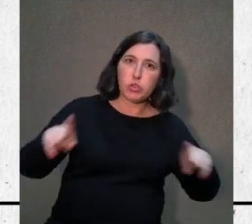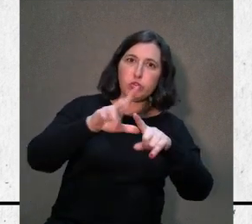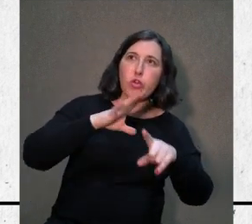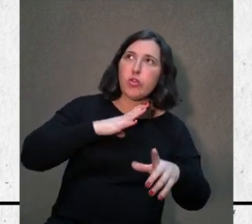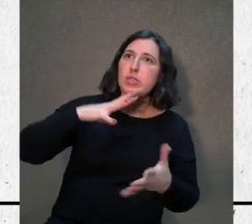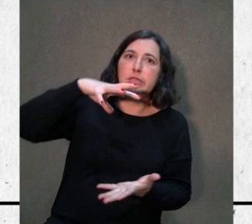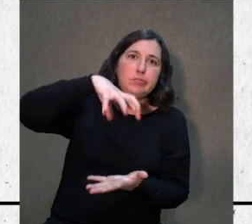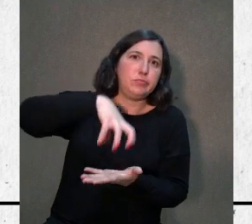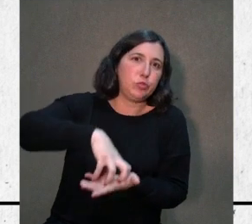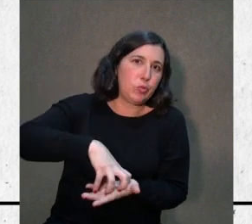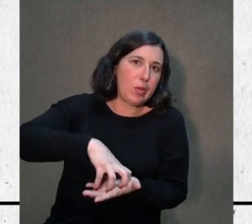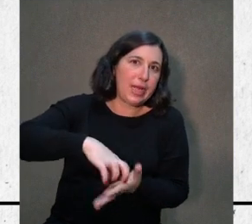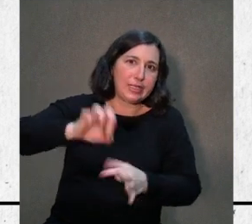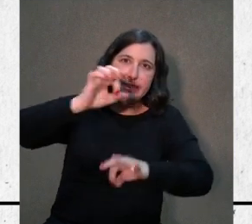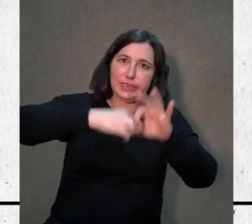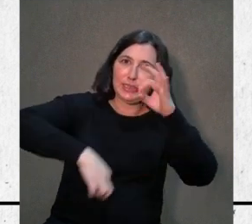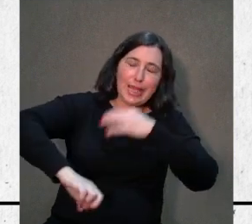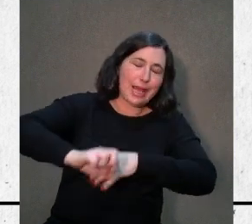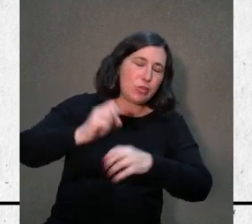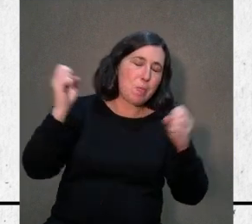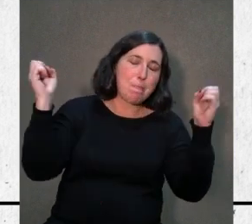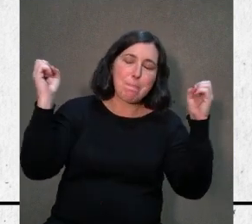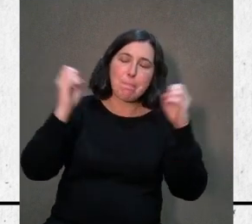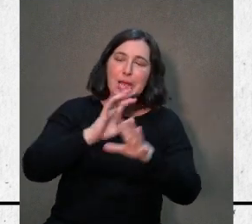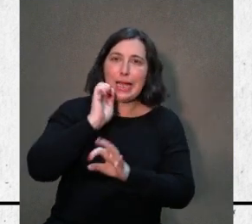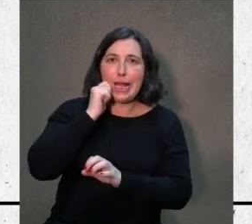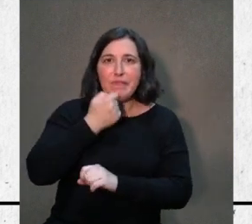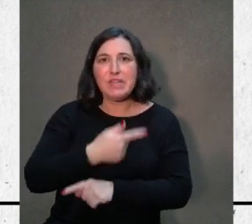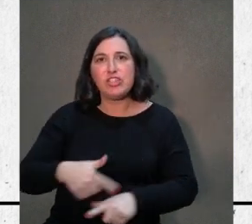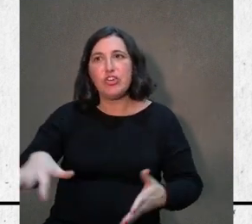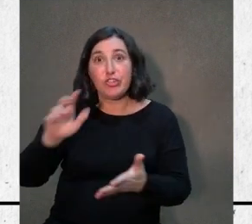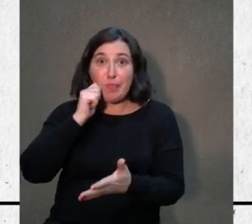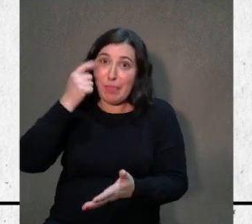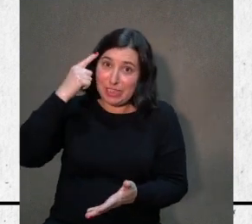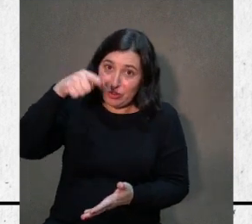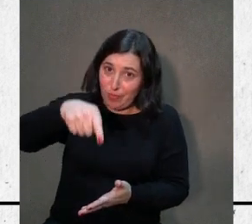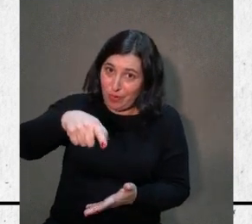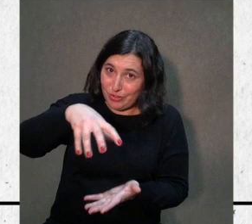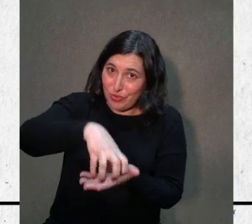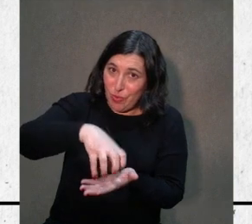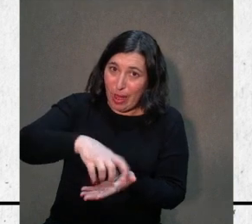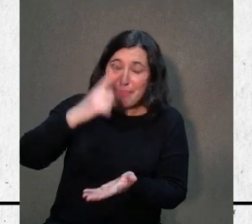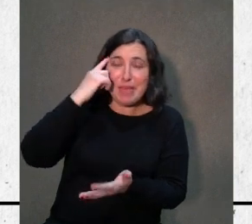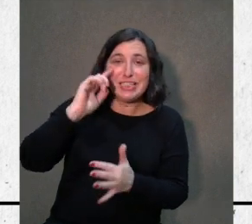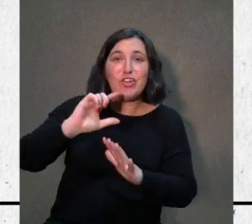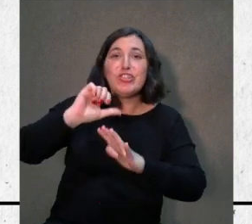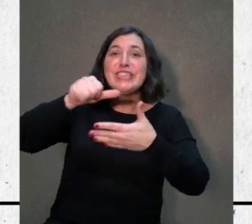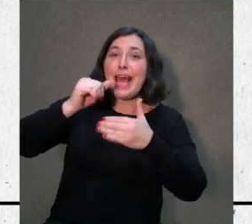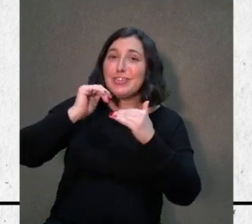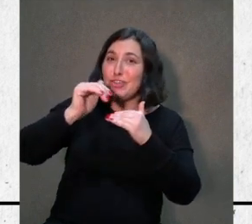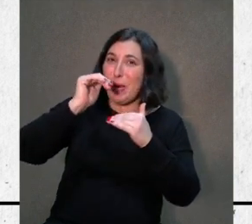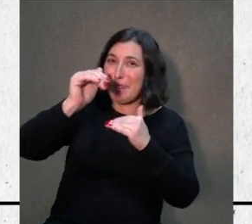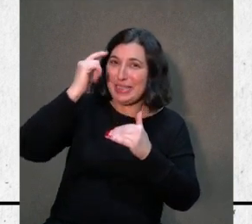con una infraestructura, que es el teatro, el auditorio maravilloso en el que adivino que estás. Probablemente en sexto